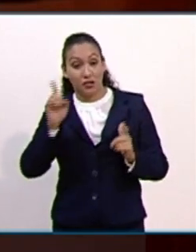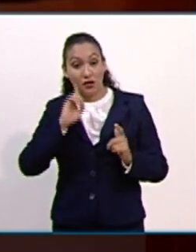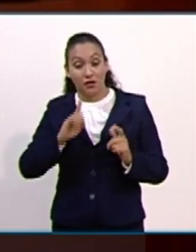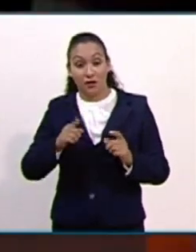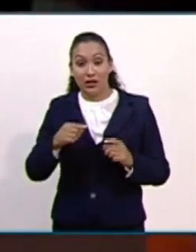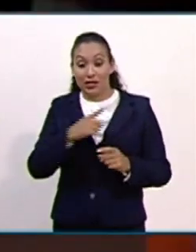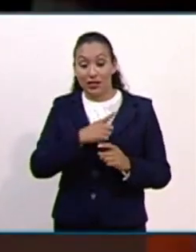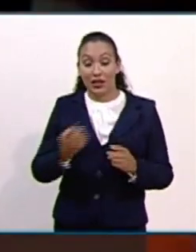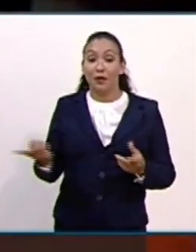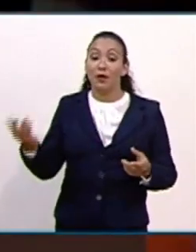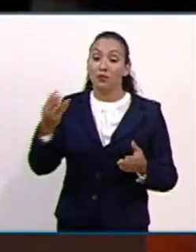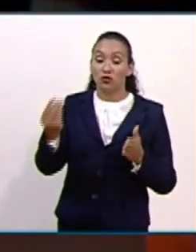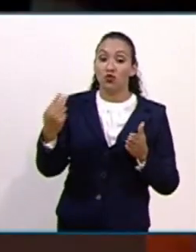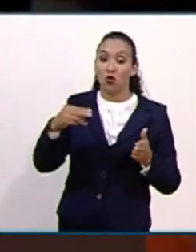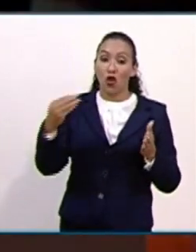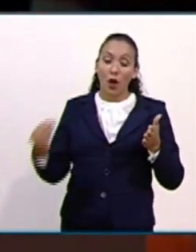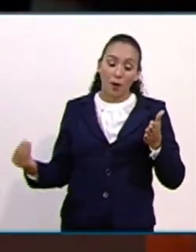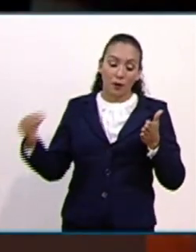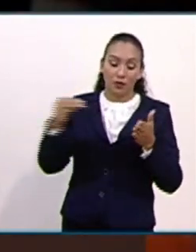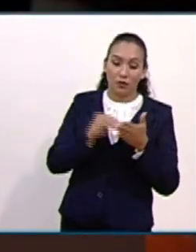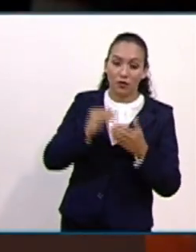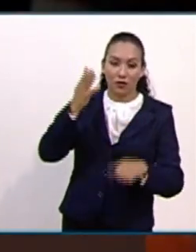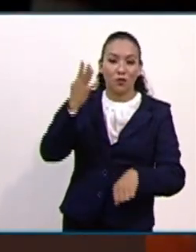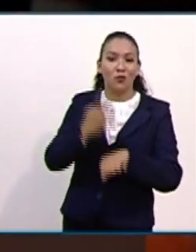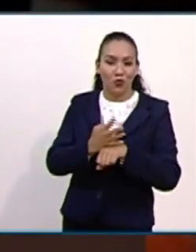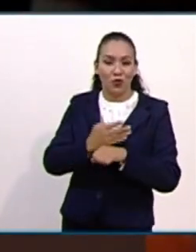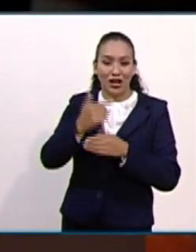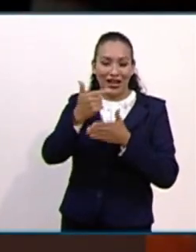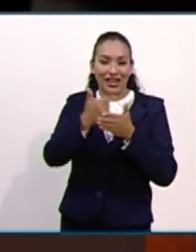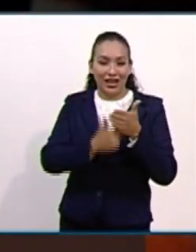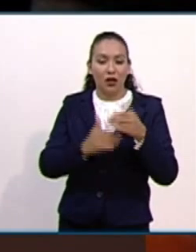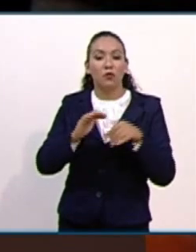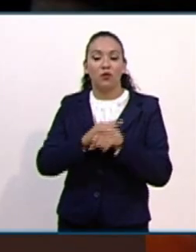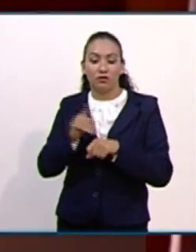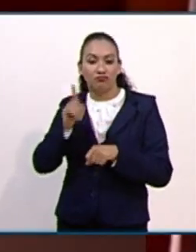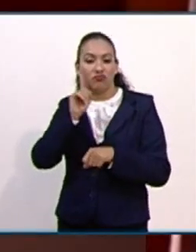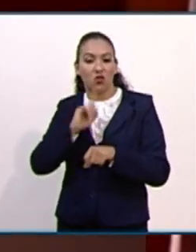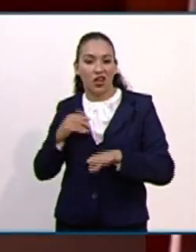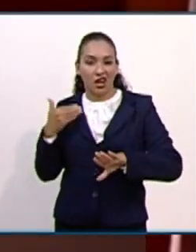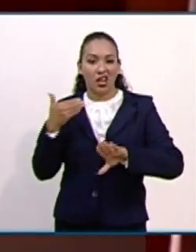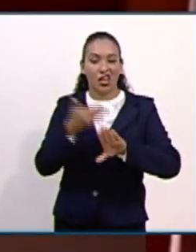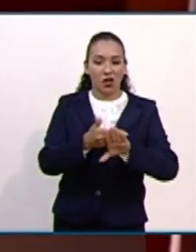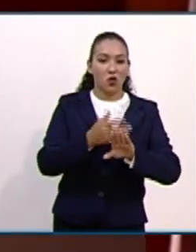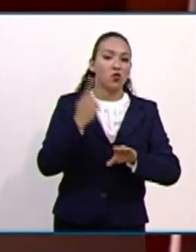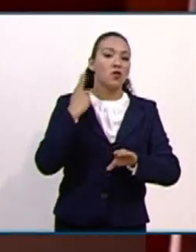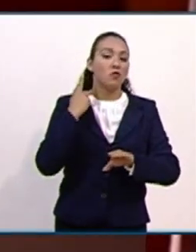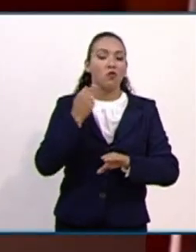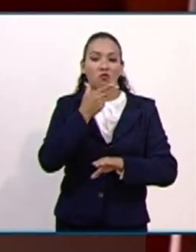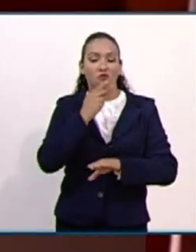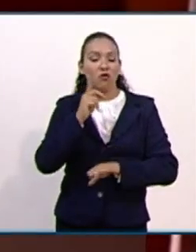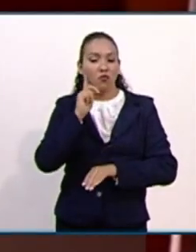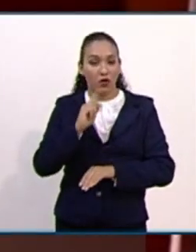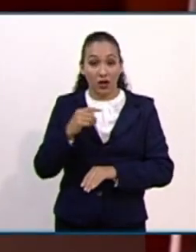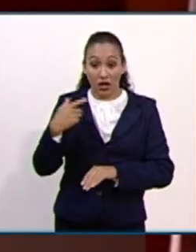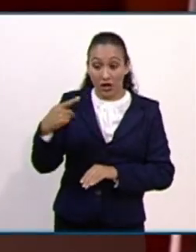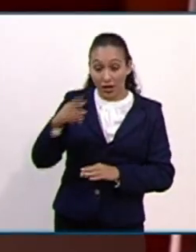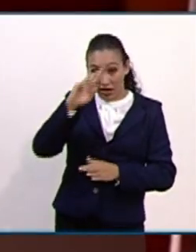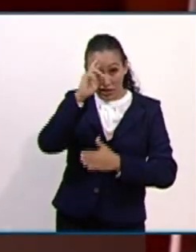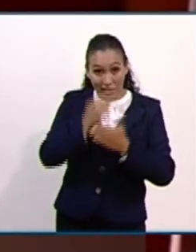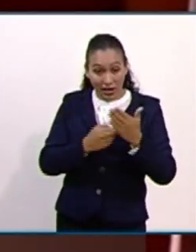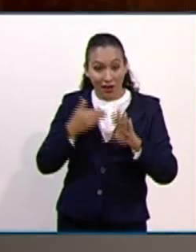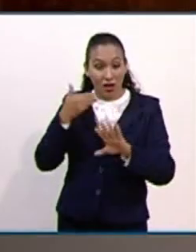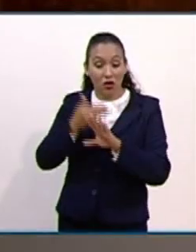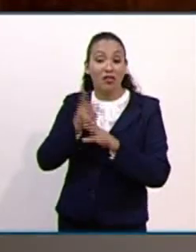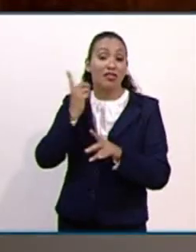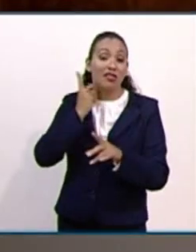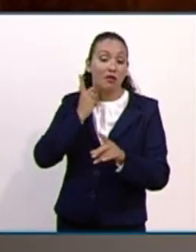en el Registro Nacional de Personas Sancionadas en materia de violencia política de género por cometer esta conducta contra